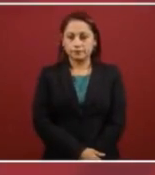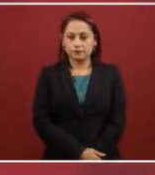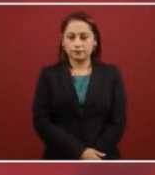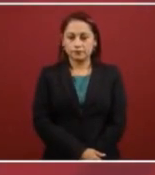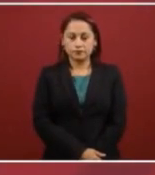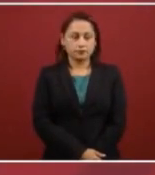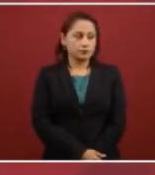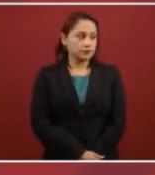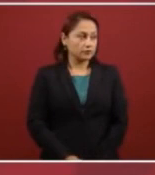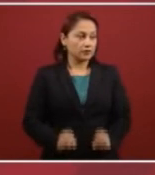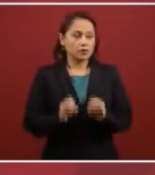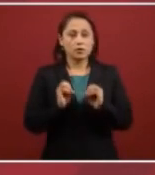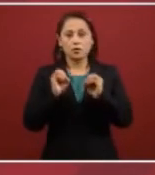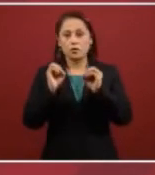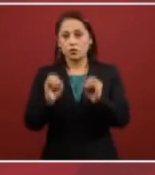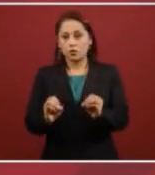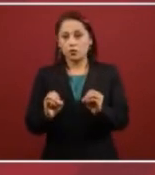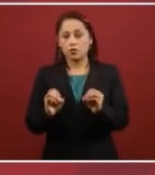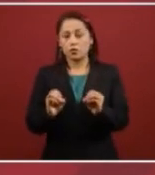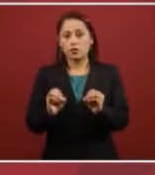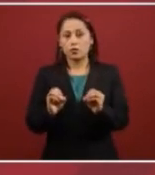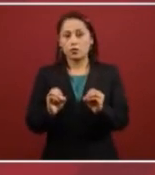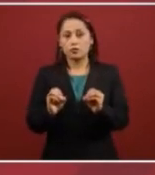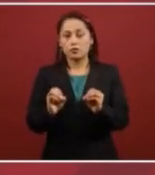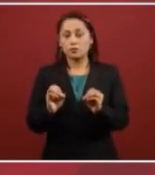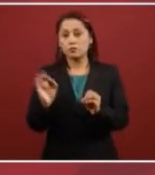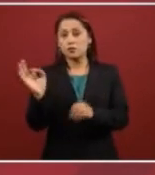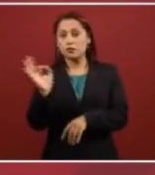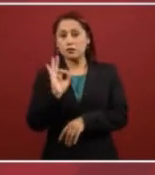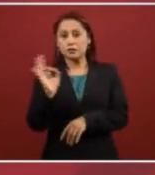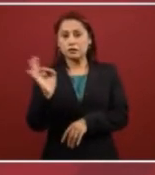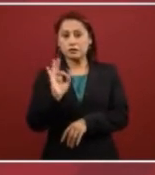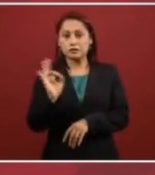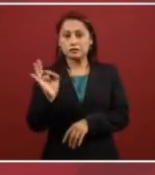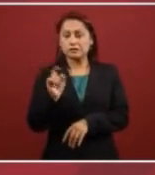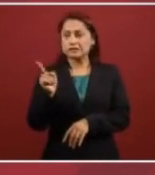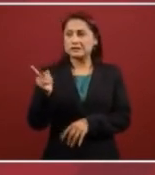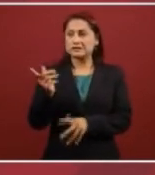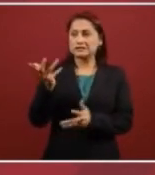O me están ofreciendo or they're offering otro